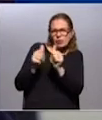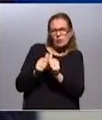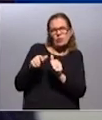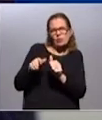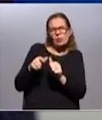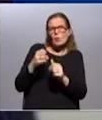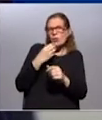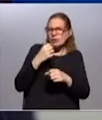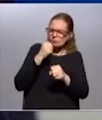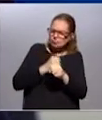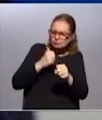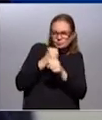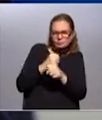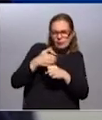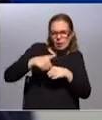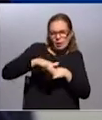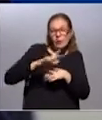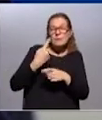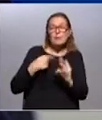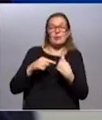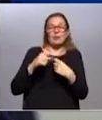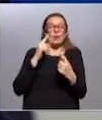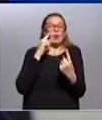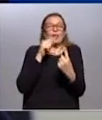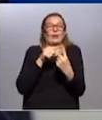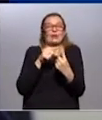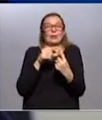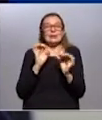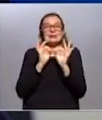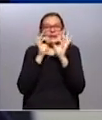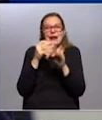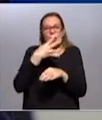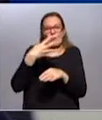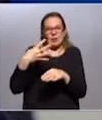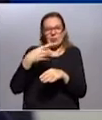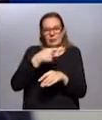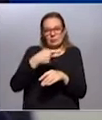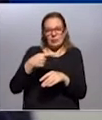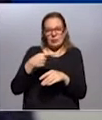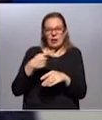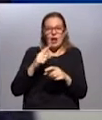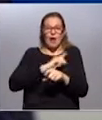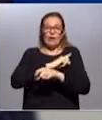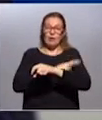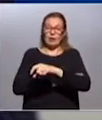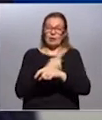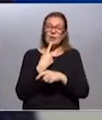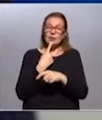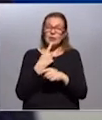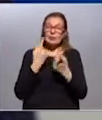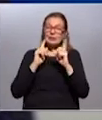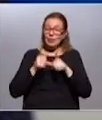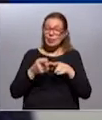un muy buen trabajo pero bueno el objetivo es lograr la cuarta línea para nuestra fuerza política pero también vamos a trabajar